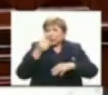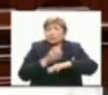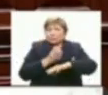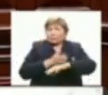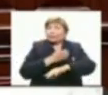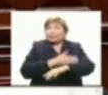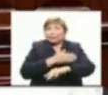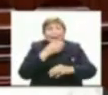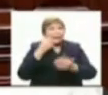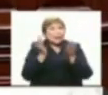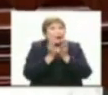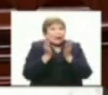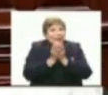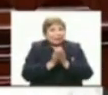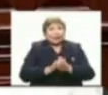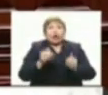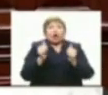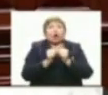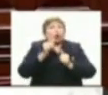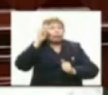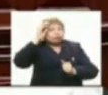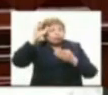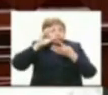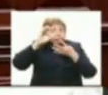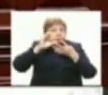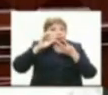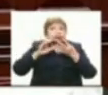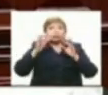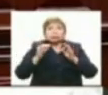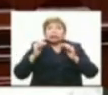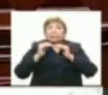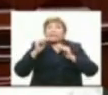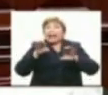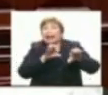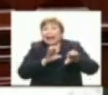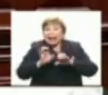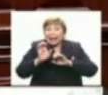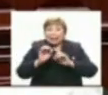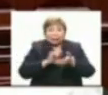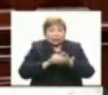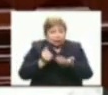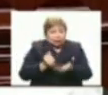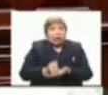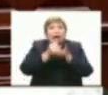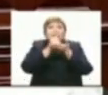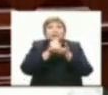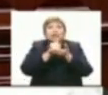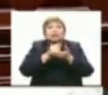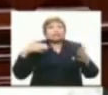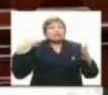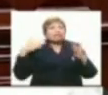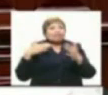distribución de los recursos educativos con criterios de equidad y priorizando acciones que ayuden a superar las brechas